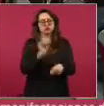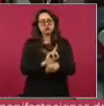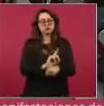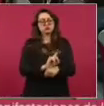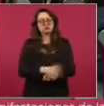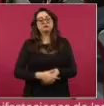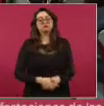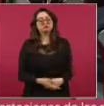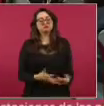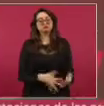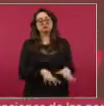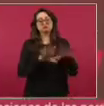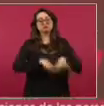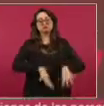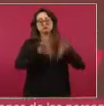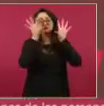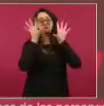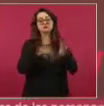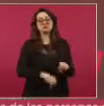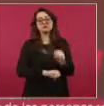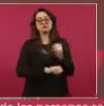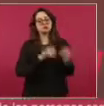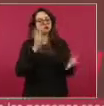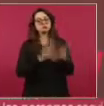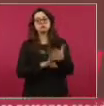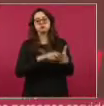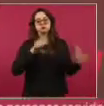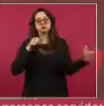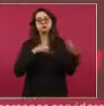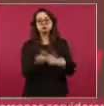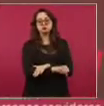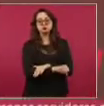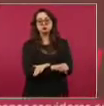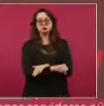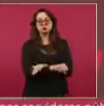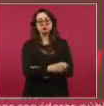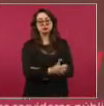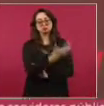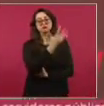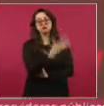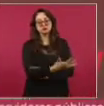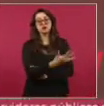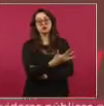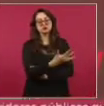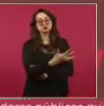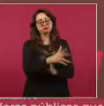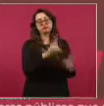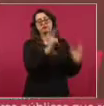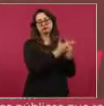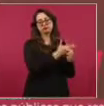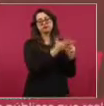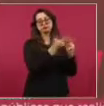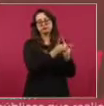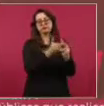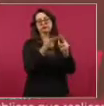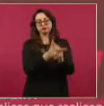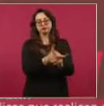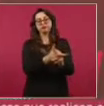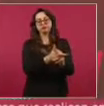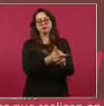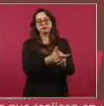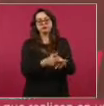de ellos se les sentenció a la pena capital. Todos